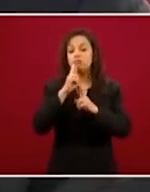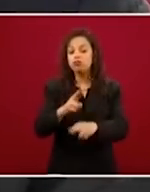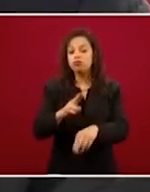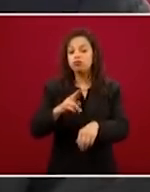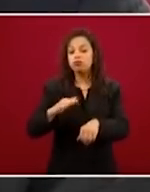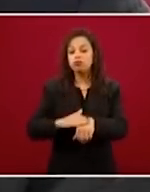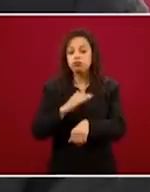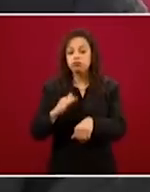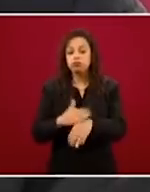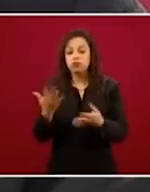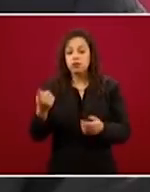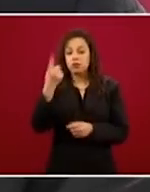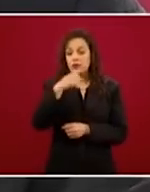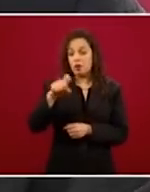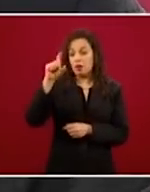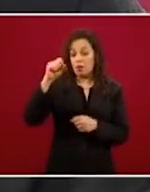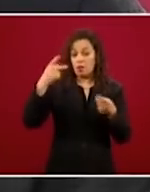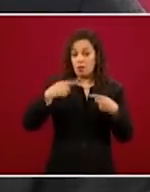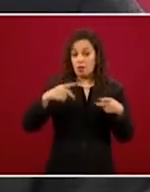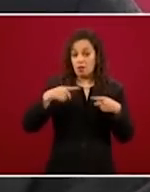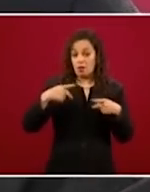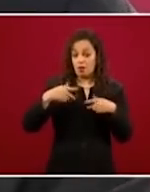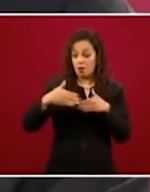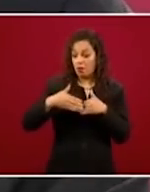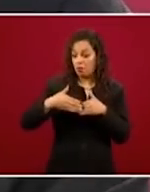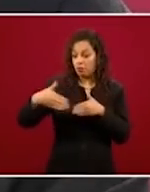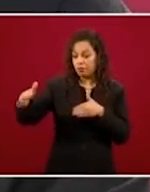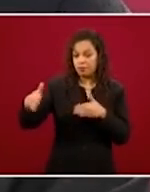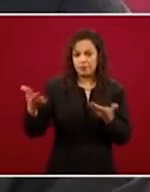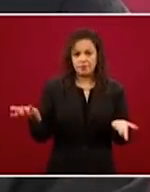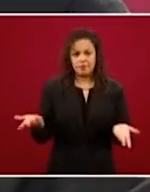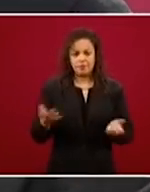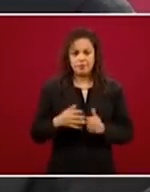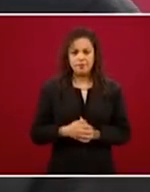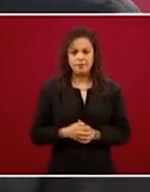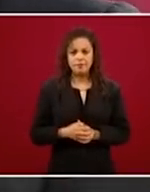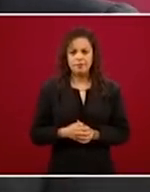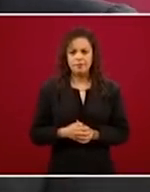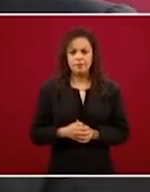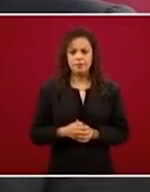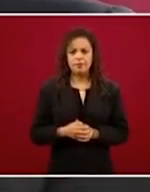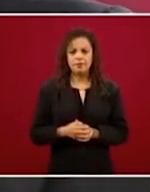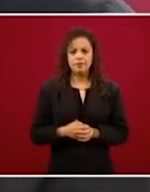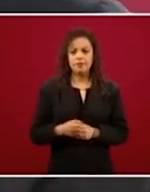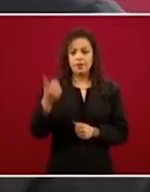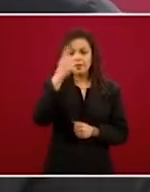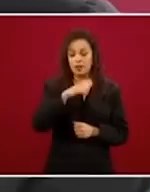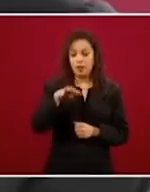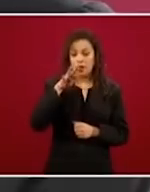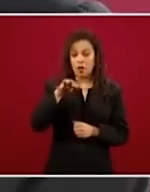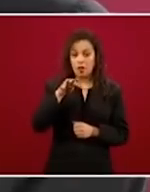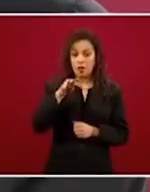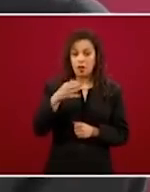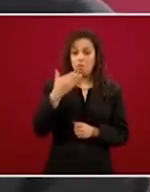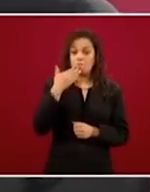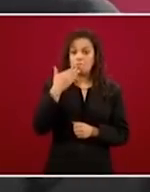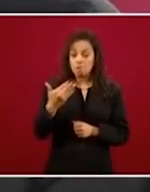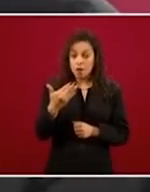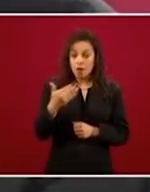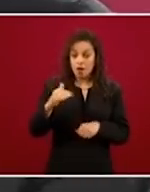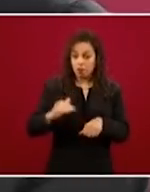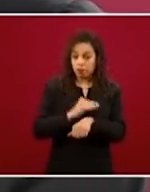y 120 preguntas hacia adelante y el que contestaba bien 119 ya no